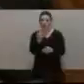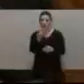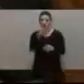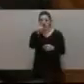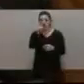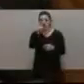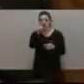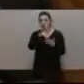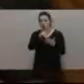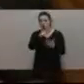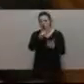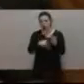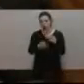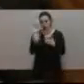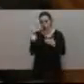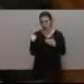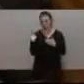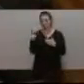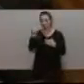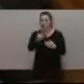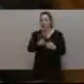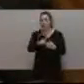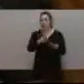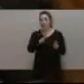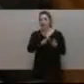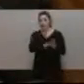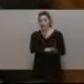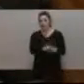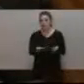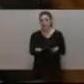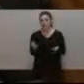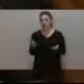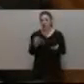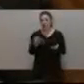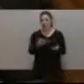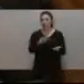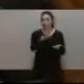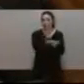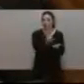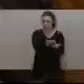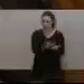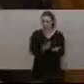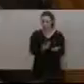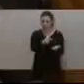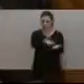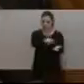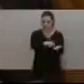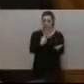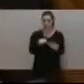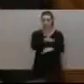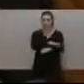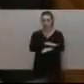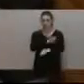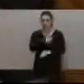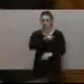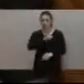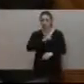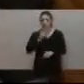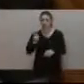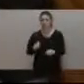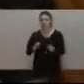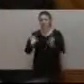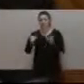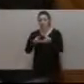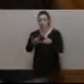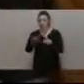2012 ya. Y, por otra parte, existe una instancia al Gobierno de España por parte del propio